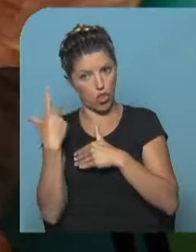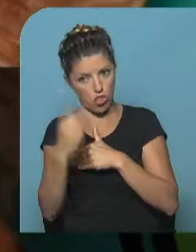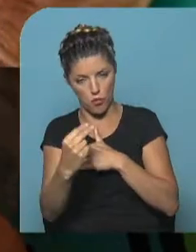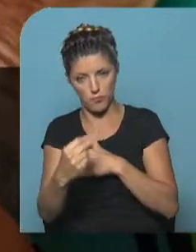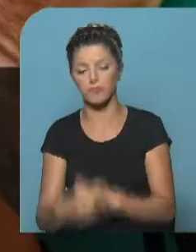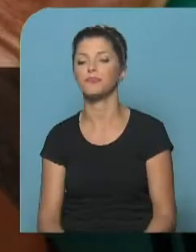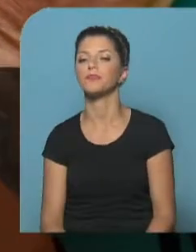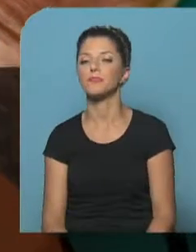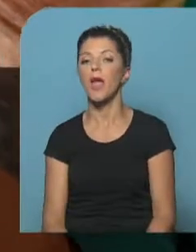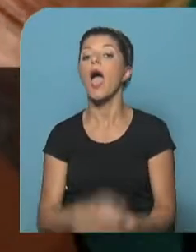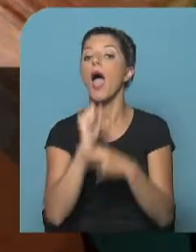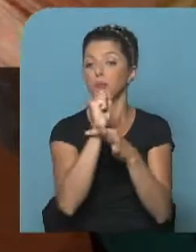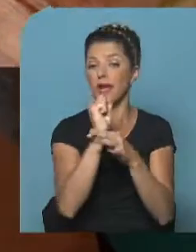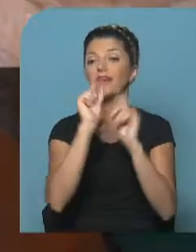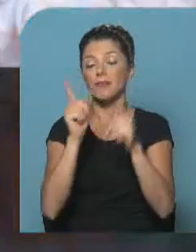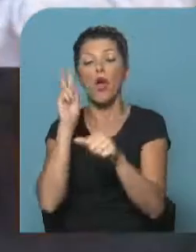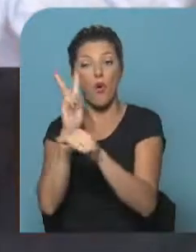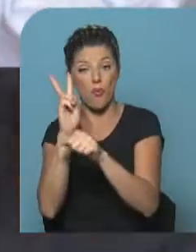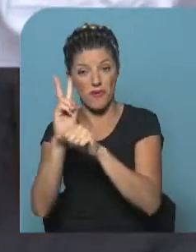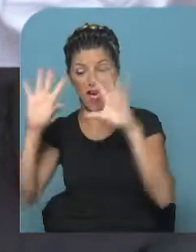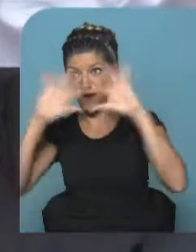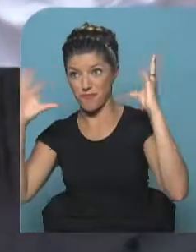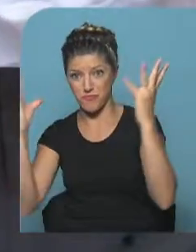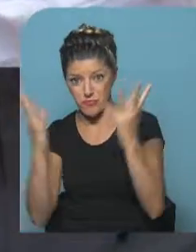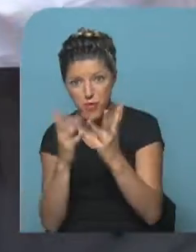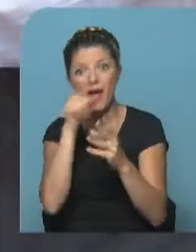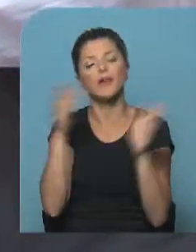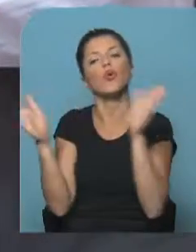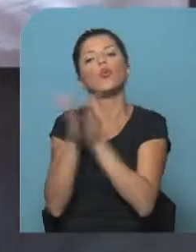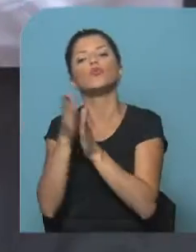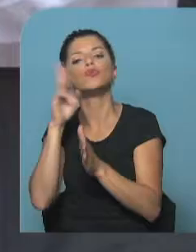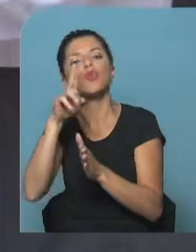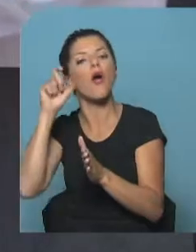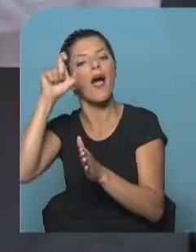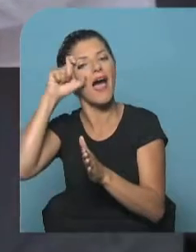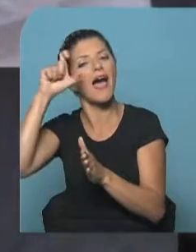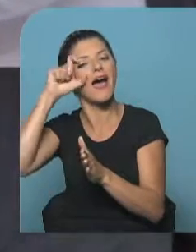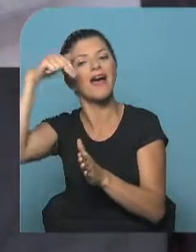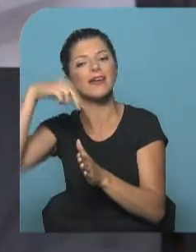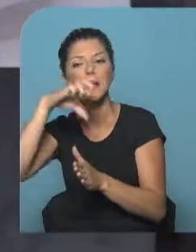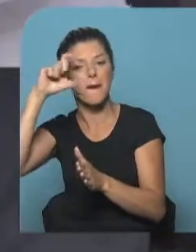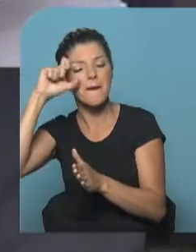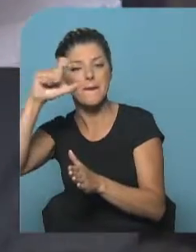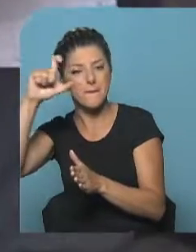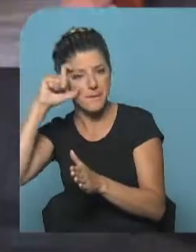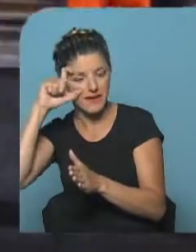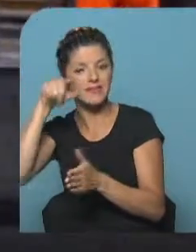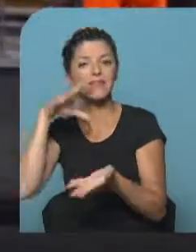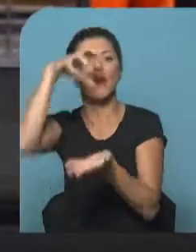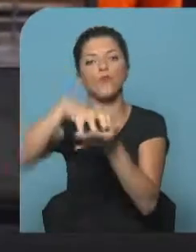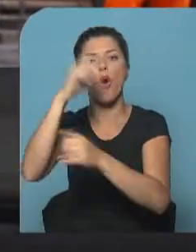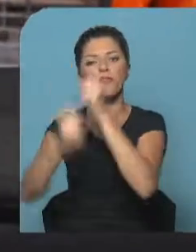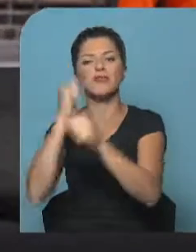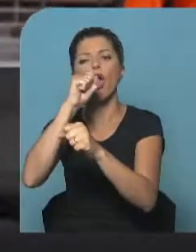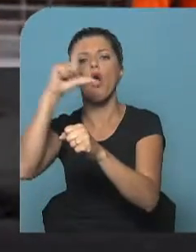Artista y ecologista. Milo Lockett instaló junto a Greenpeace una botella de 2 metros de altura frente a las oficinas de Coca-Cola